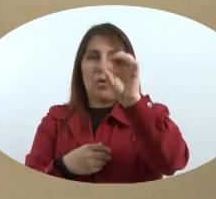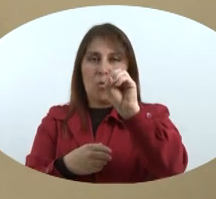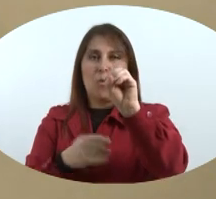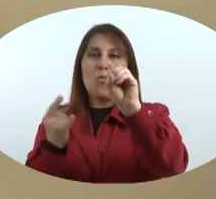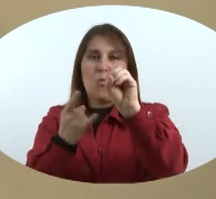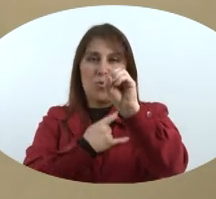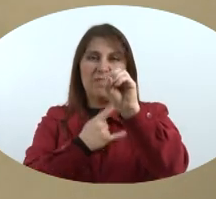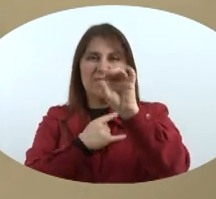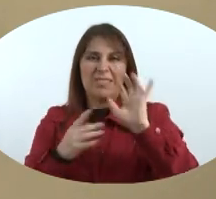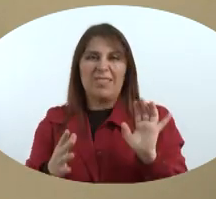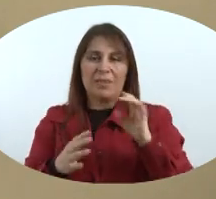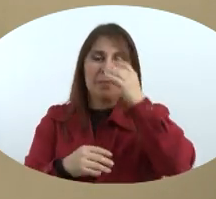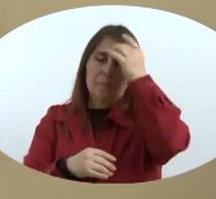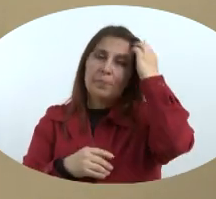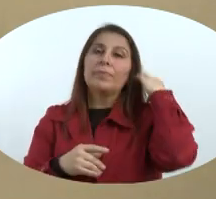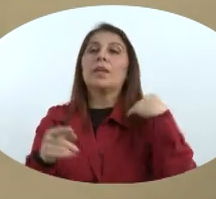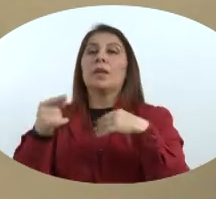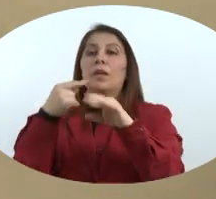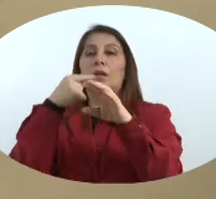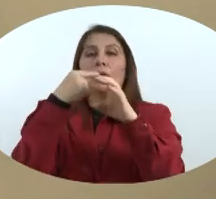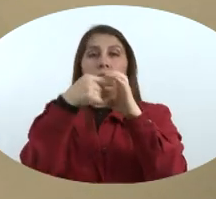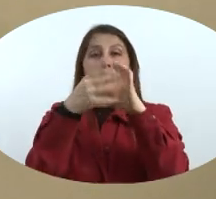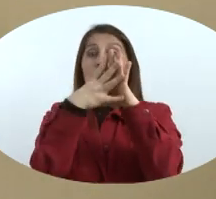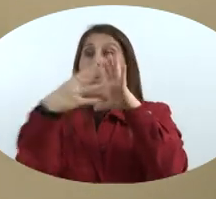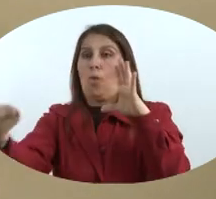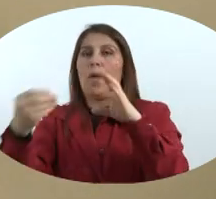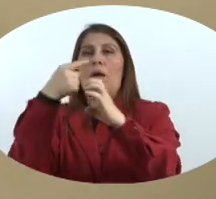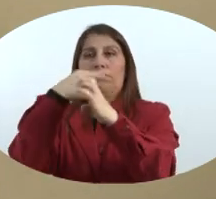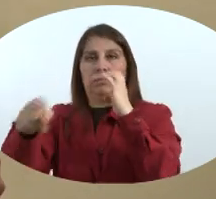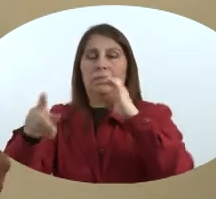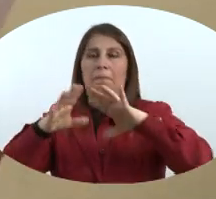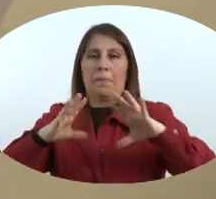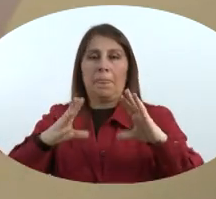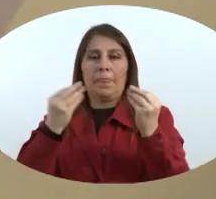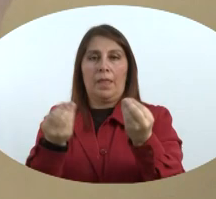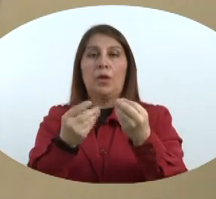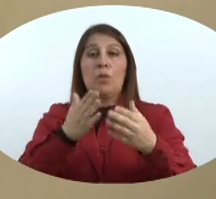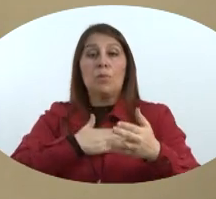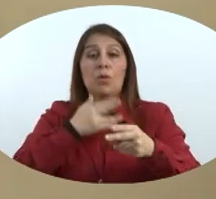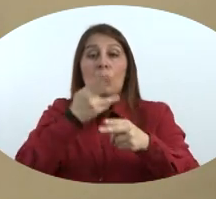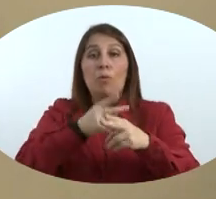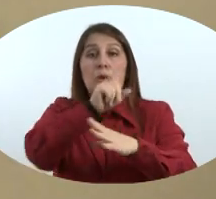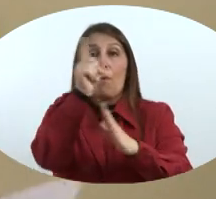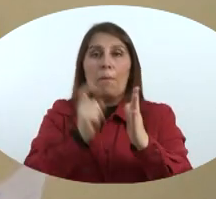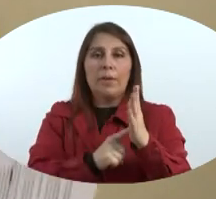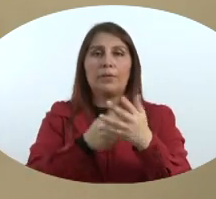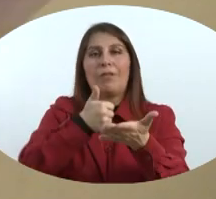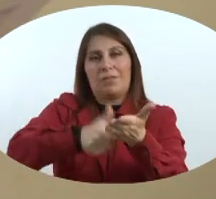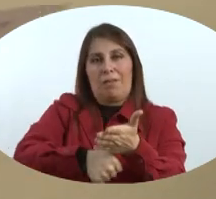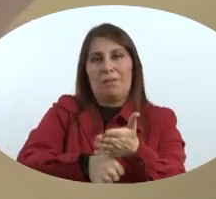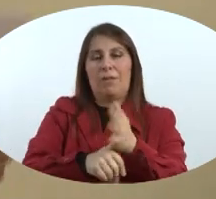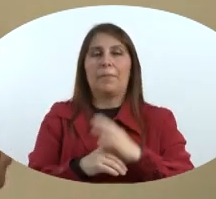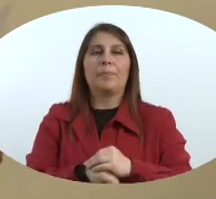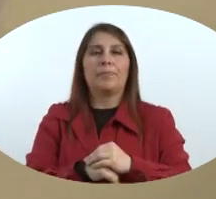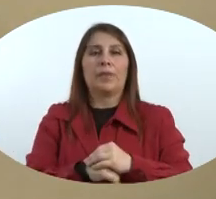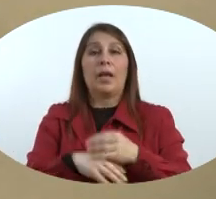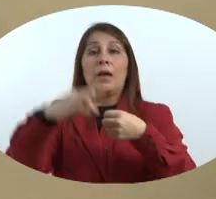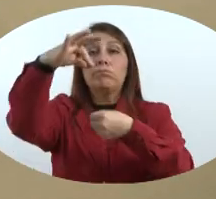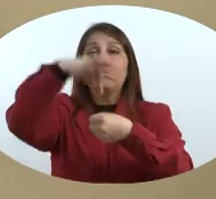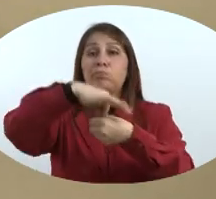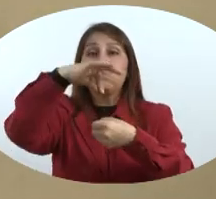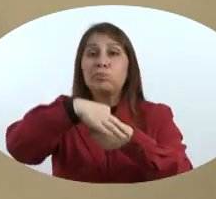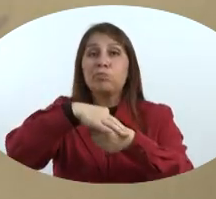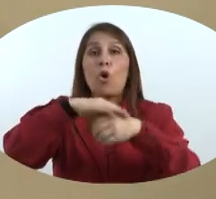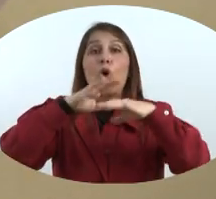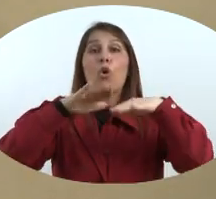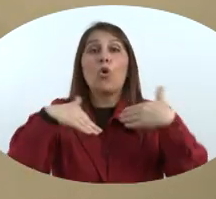universitario pedagógico apuntó de punto co indicando nombres completos y número de identificación la votación electrónica se